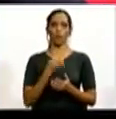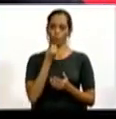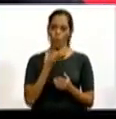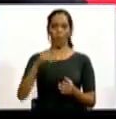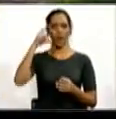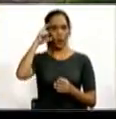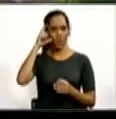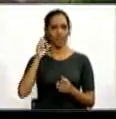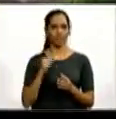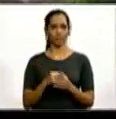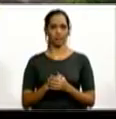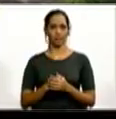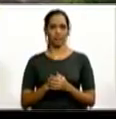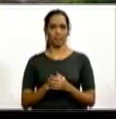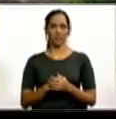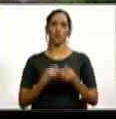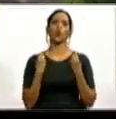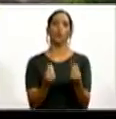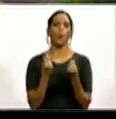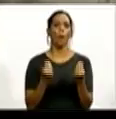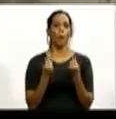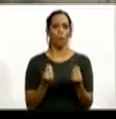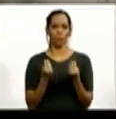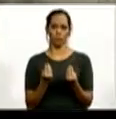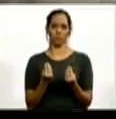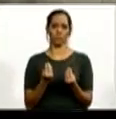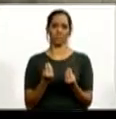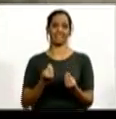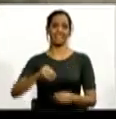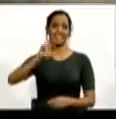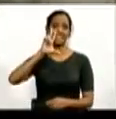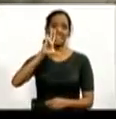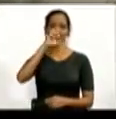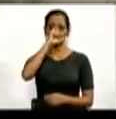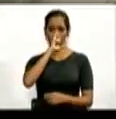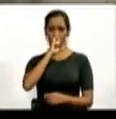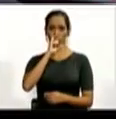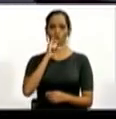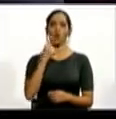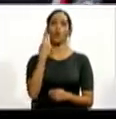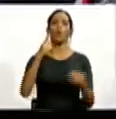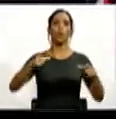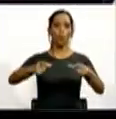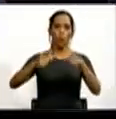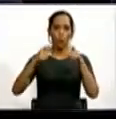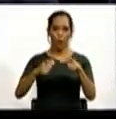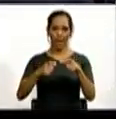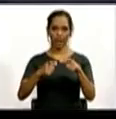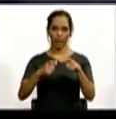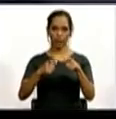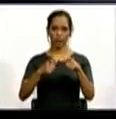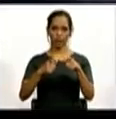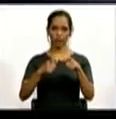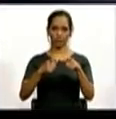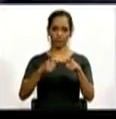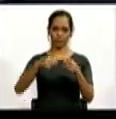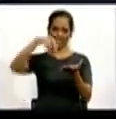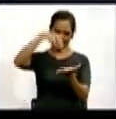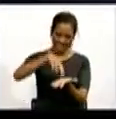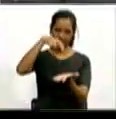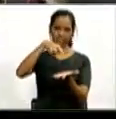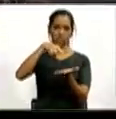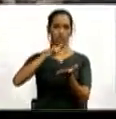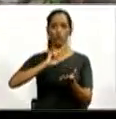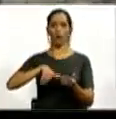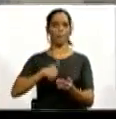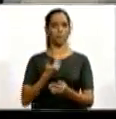días. Claro. ¿Cómo puede ser posible que 3 años, un hueco que tú haces así, y no han